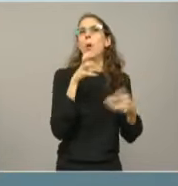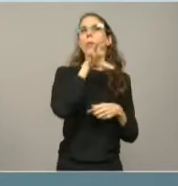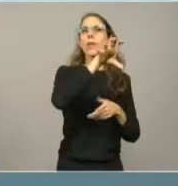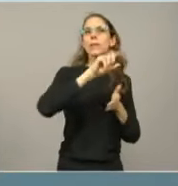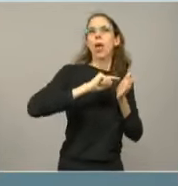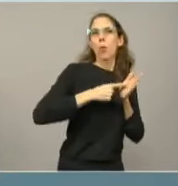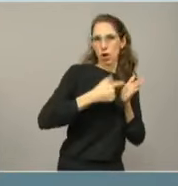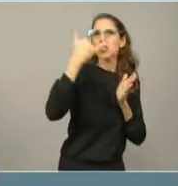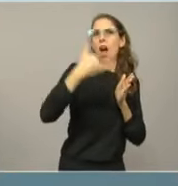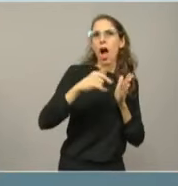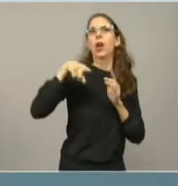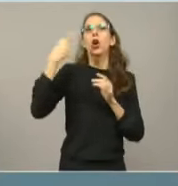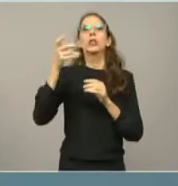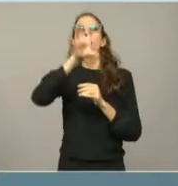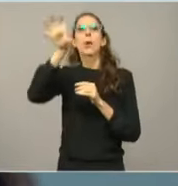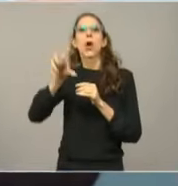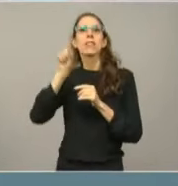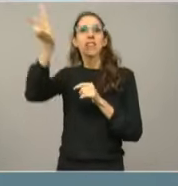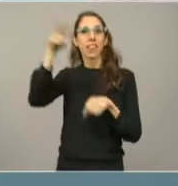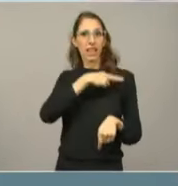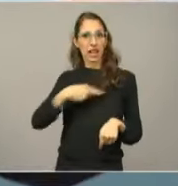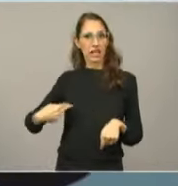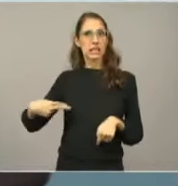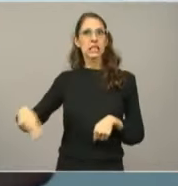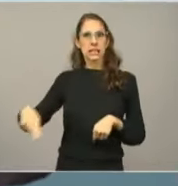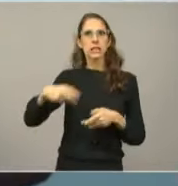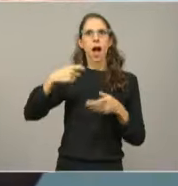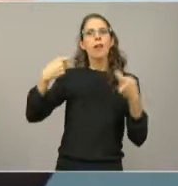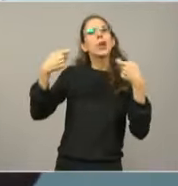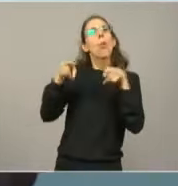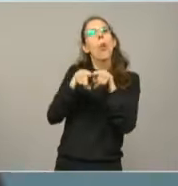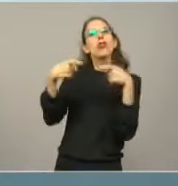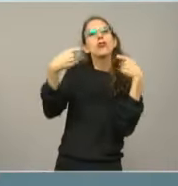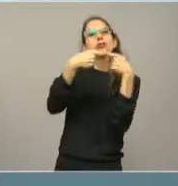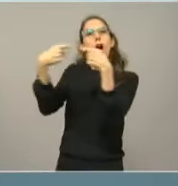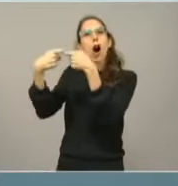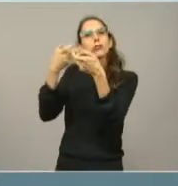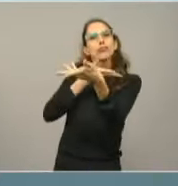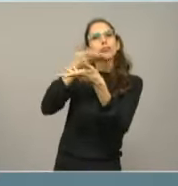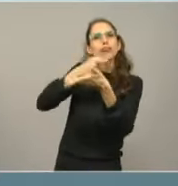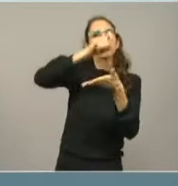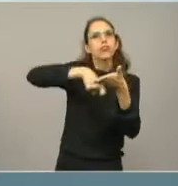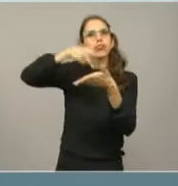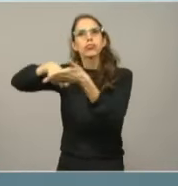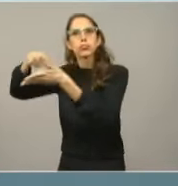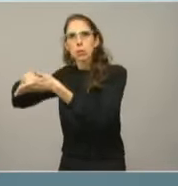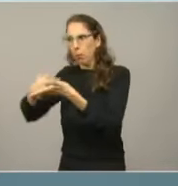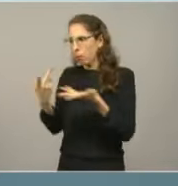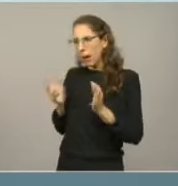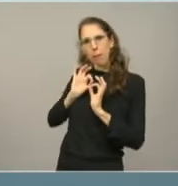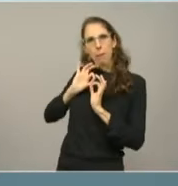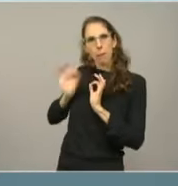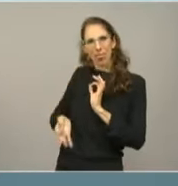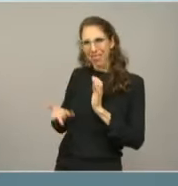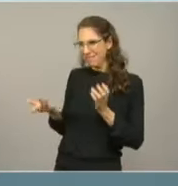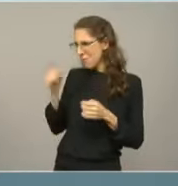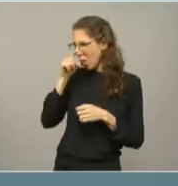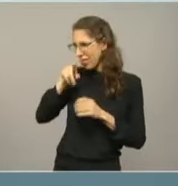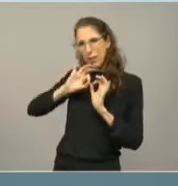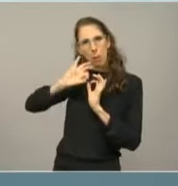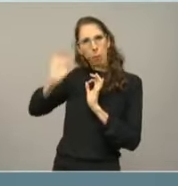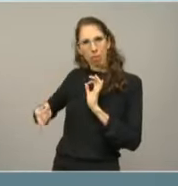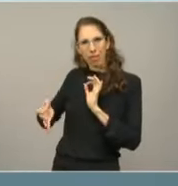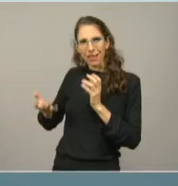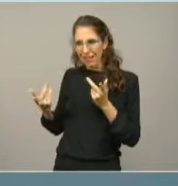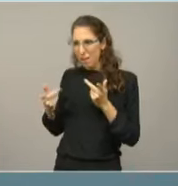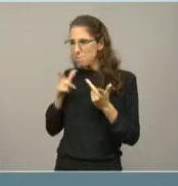por ejemplo con varias provincias chinas pero estando tan cerquita un depart ento eh un equivalente a nuestra provincia a